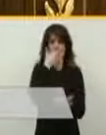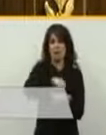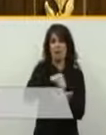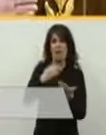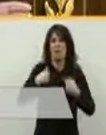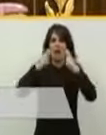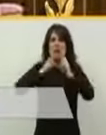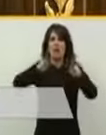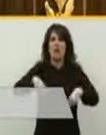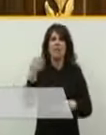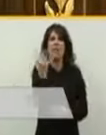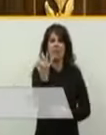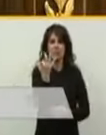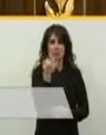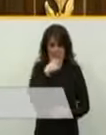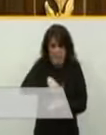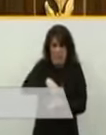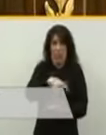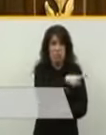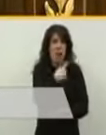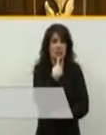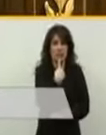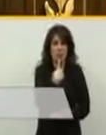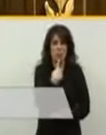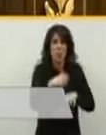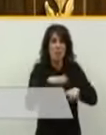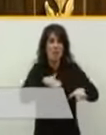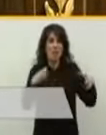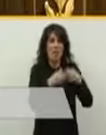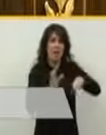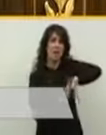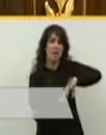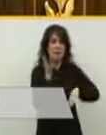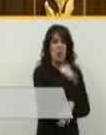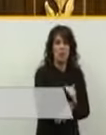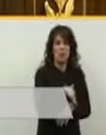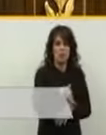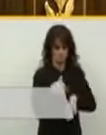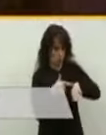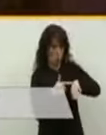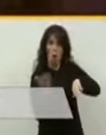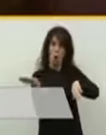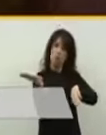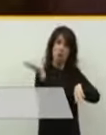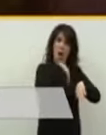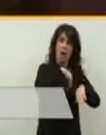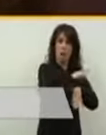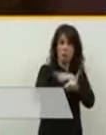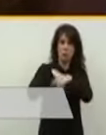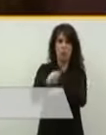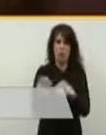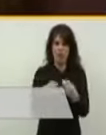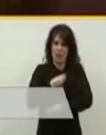esta Cámara, lo ha dicho usted, no hay una mayoría de izquierdas. Si no la hay, actúe en consecuencia, respete la